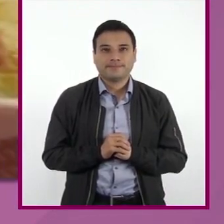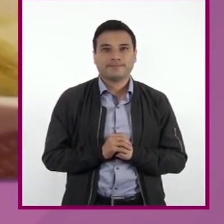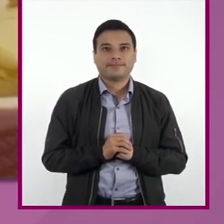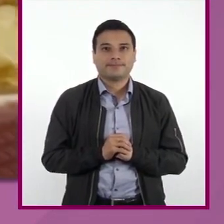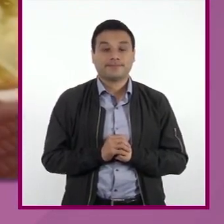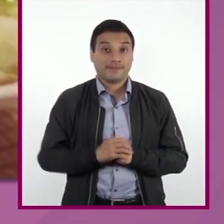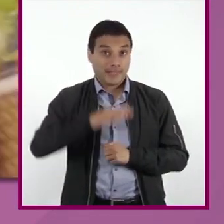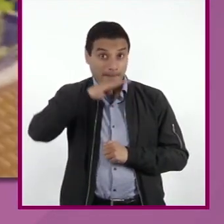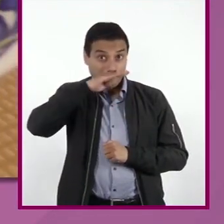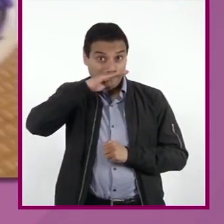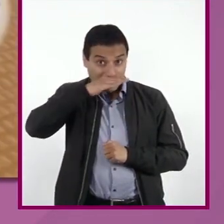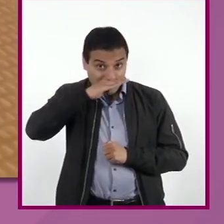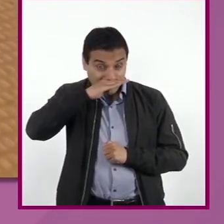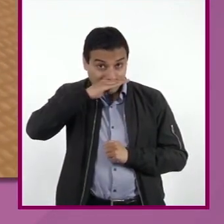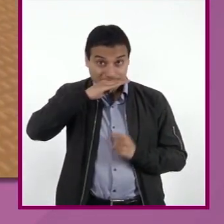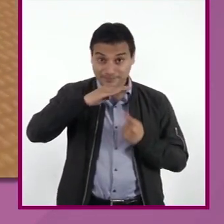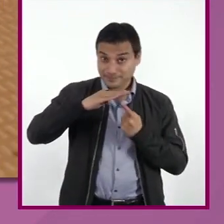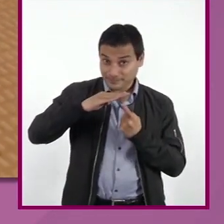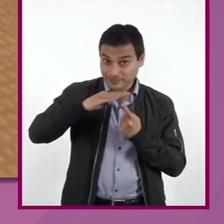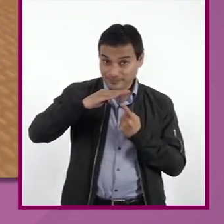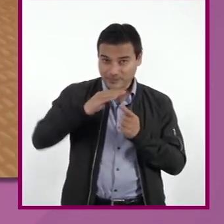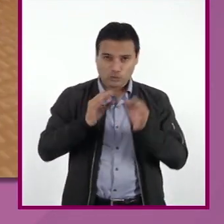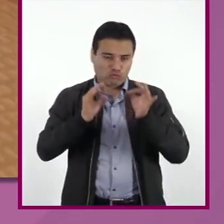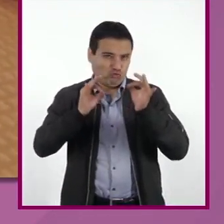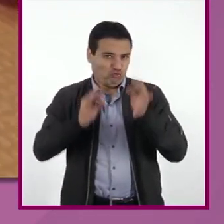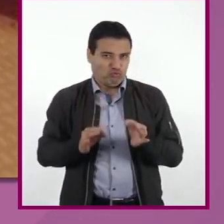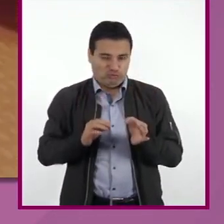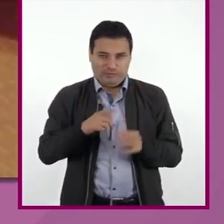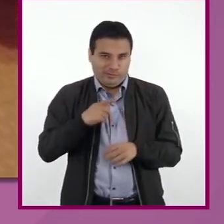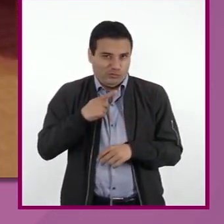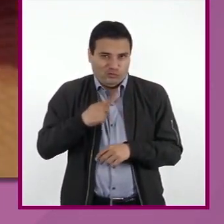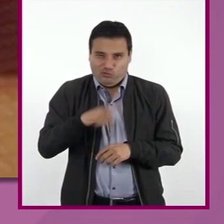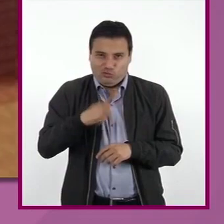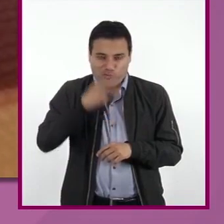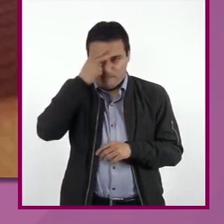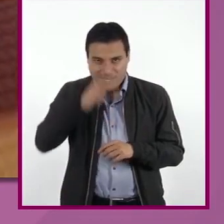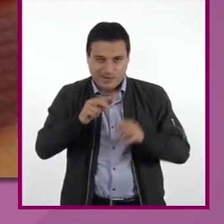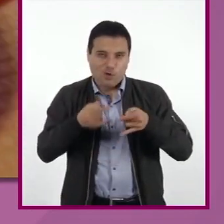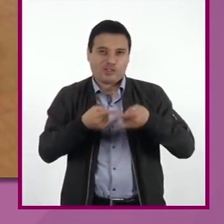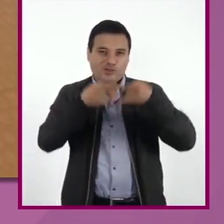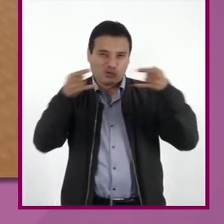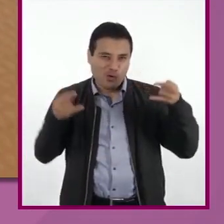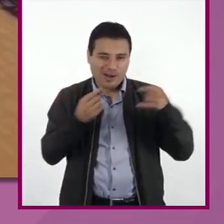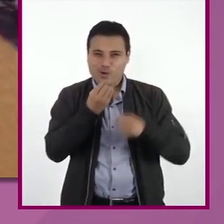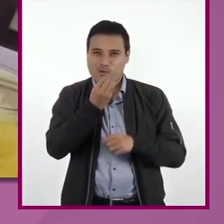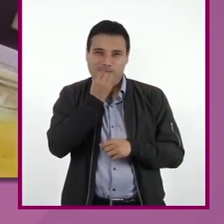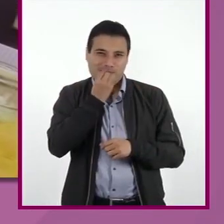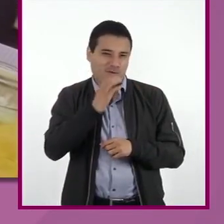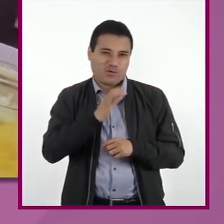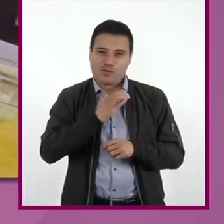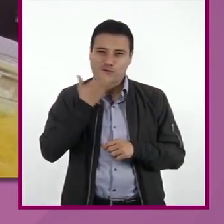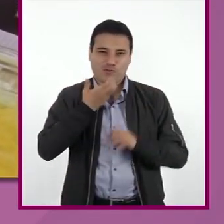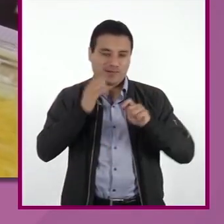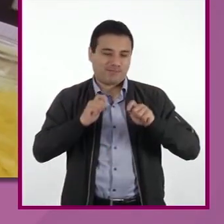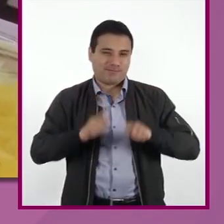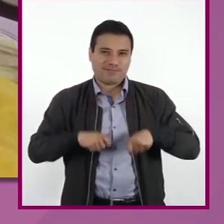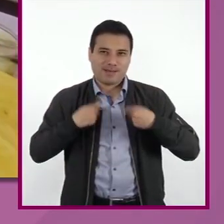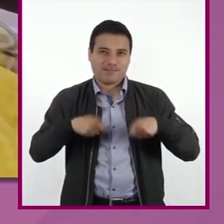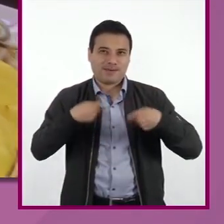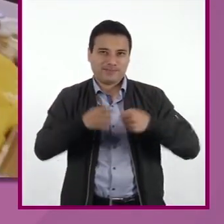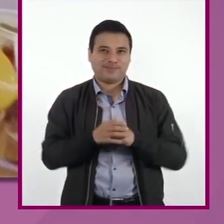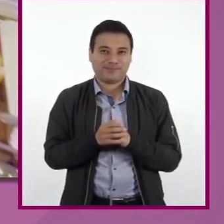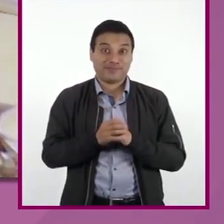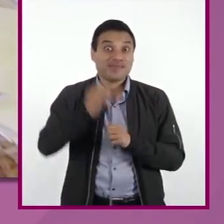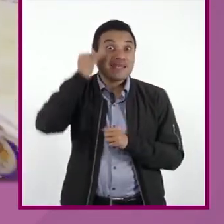El maíz está íntimamente ligado a las tradiciones, la historia y la gastronomía de México. ¿Te imaginas